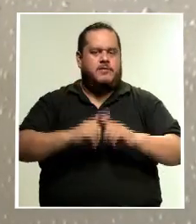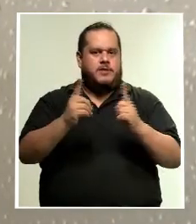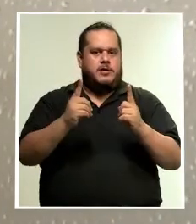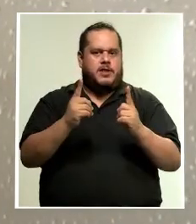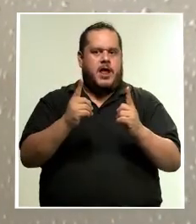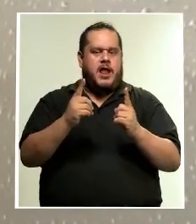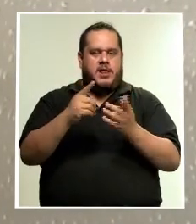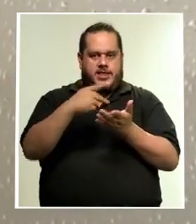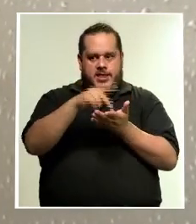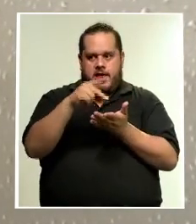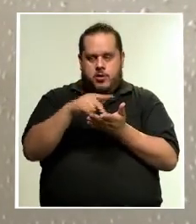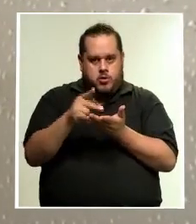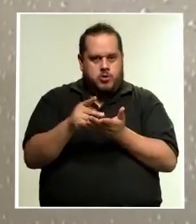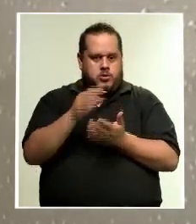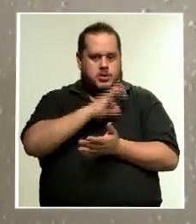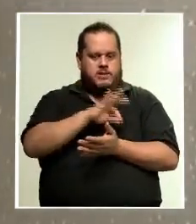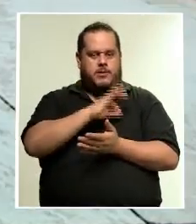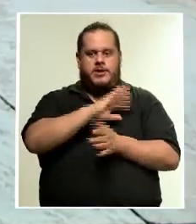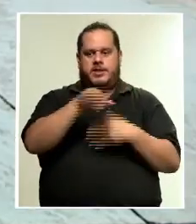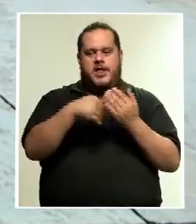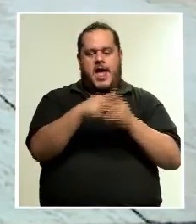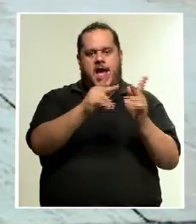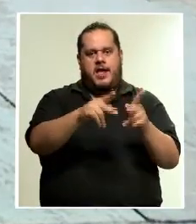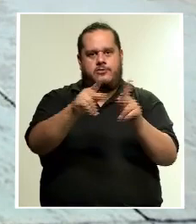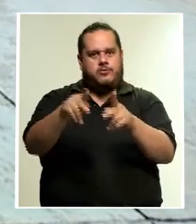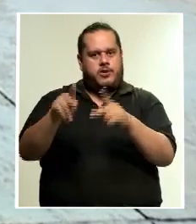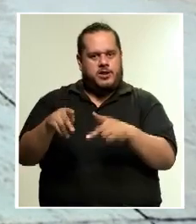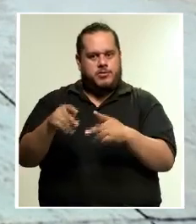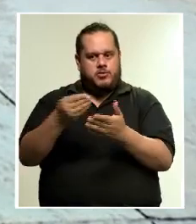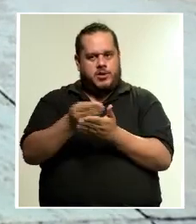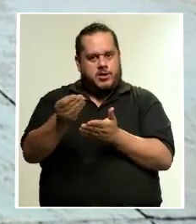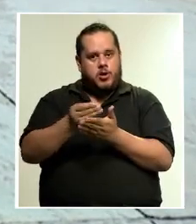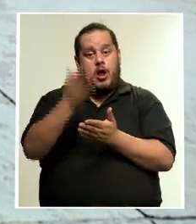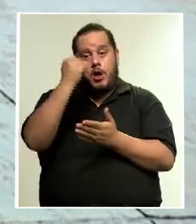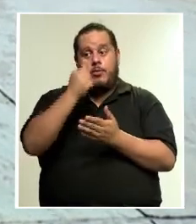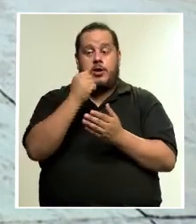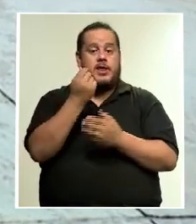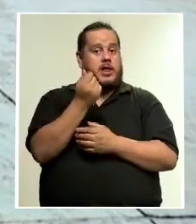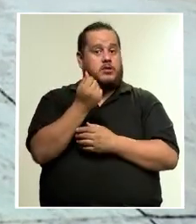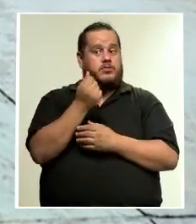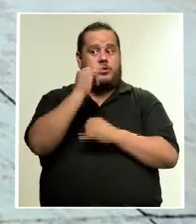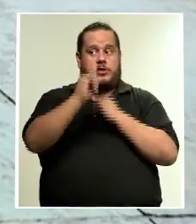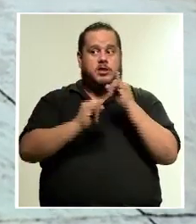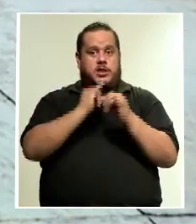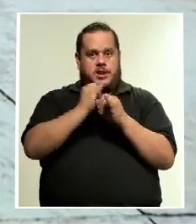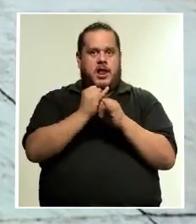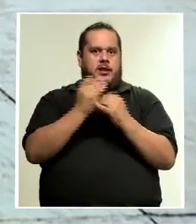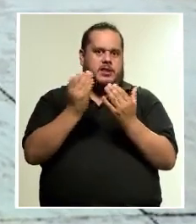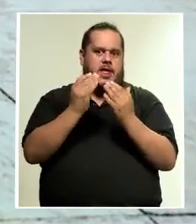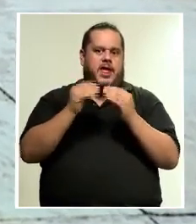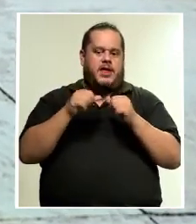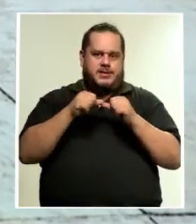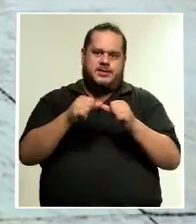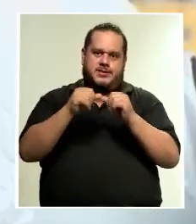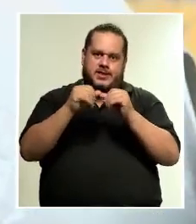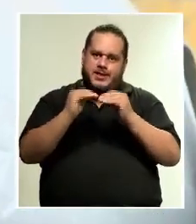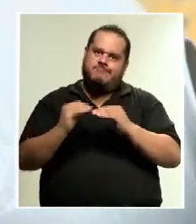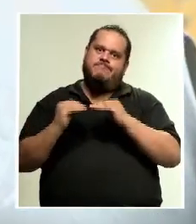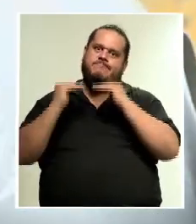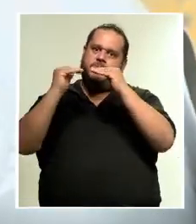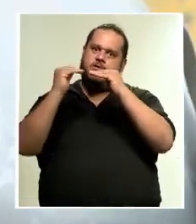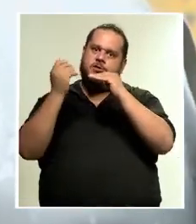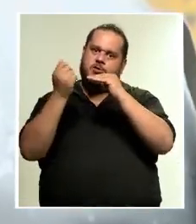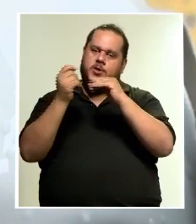que favorece en esta ocasión al consumidor, porque los precios internacionales continúan en su tendencia al alza. La segunda variable